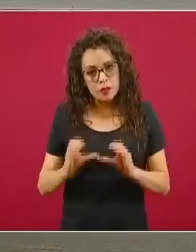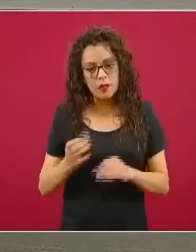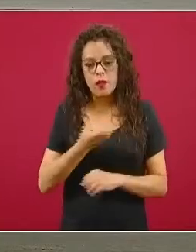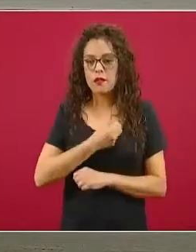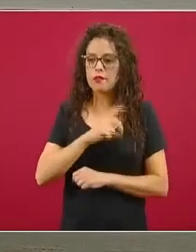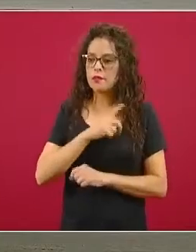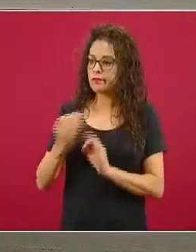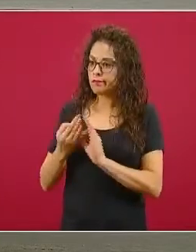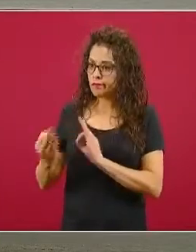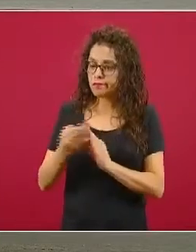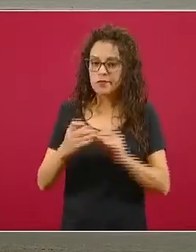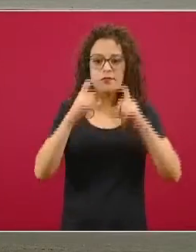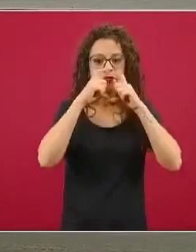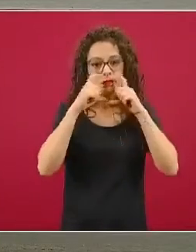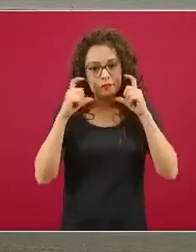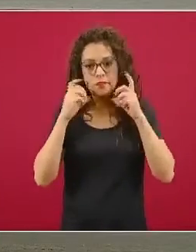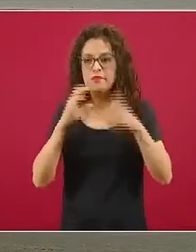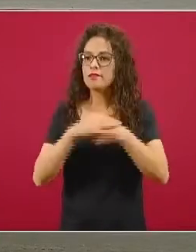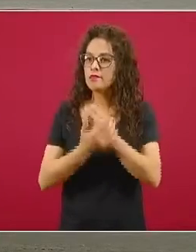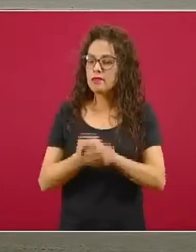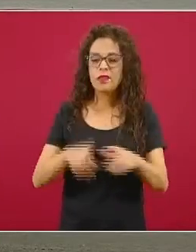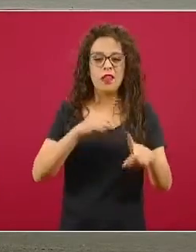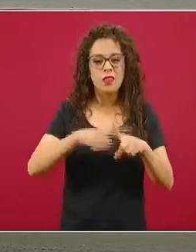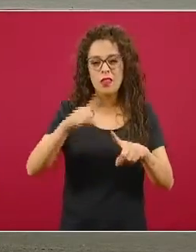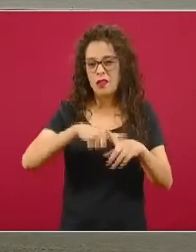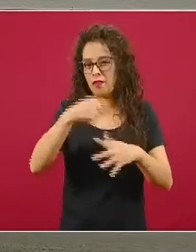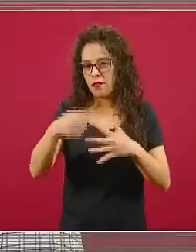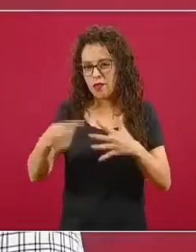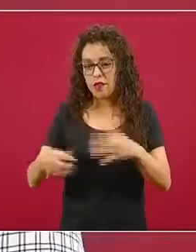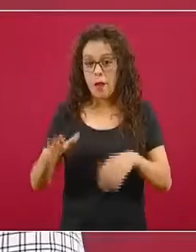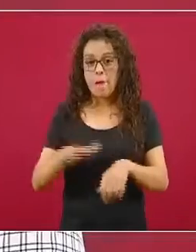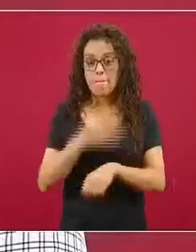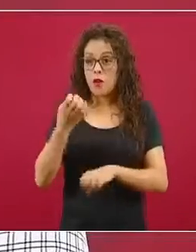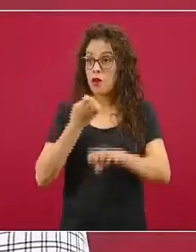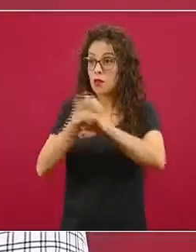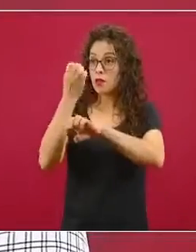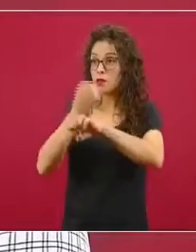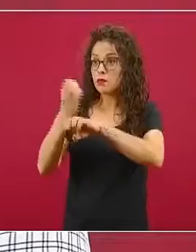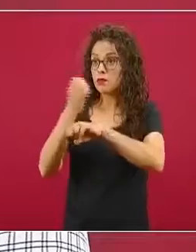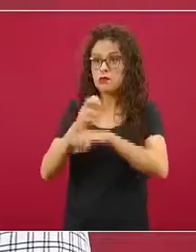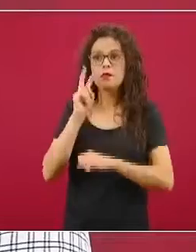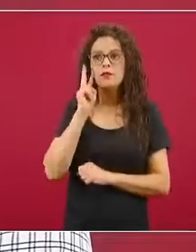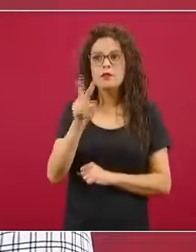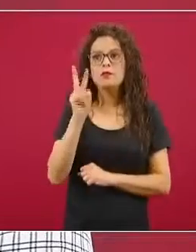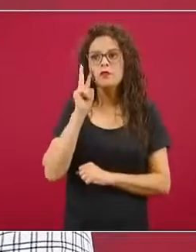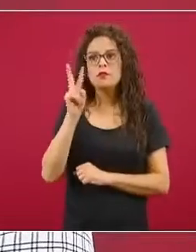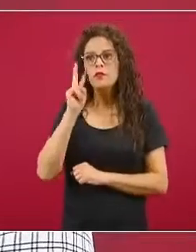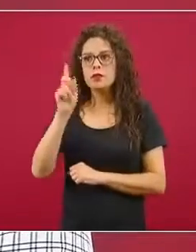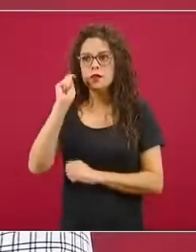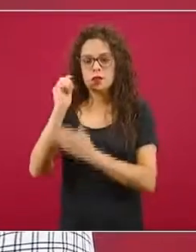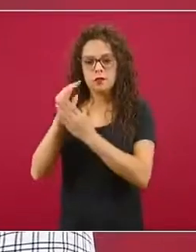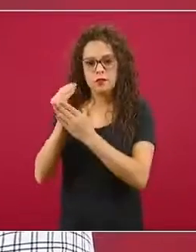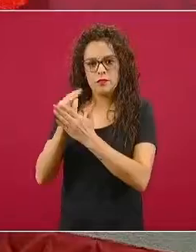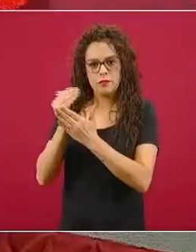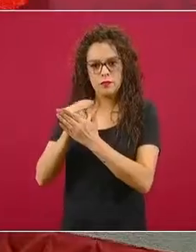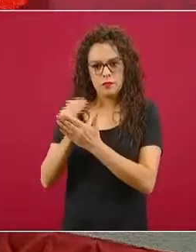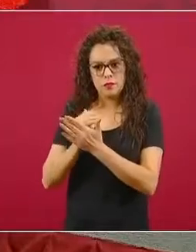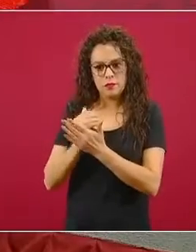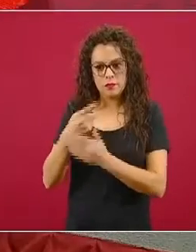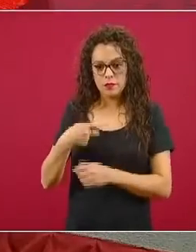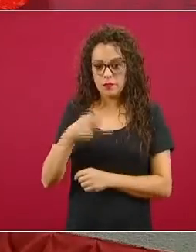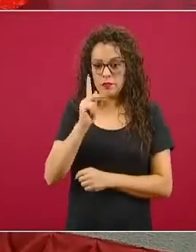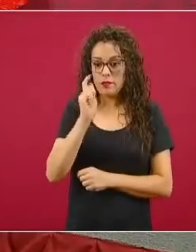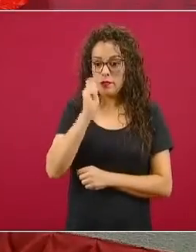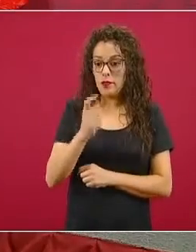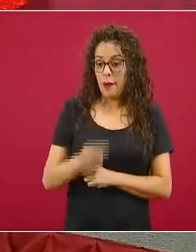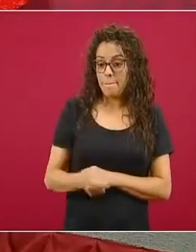gran mayoría, porque en los estados en donde vemos todavía es las disminuciones y lo que en su momento llevó a que la primera ola